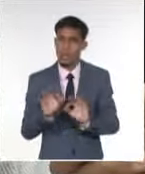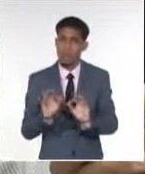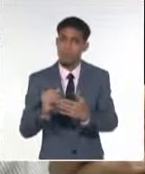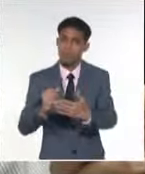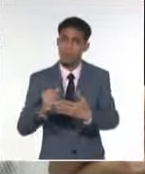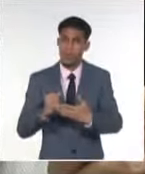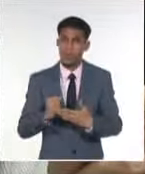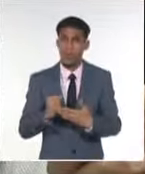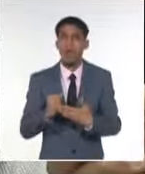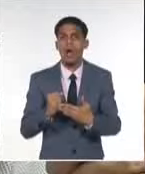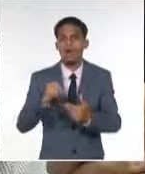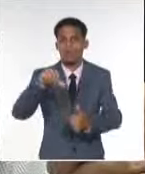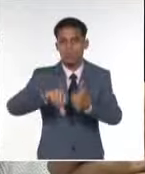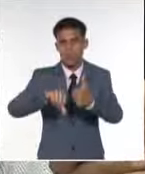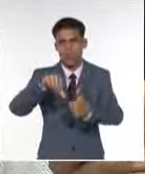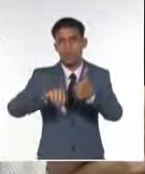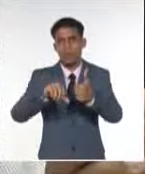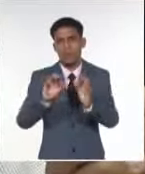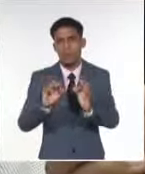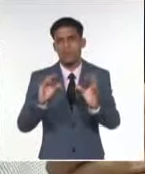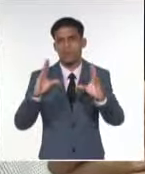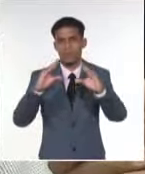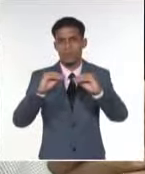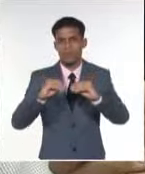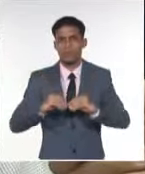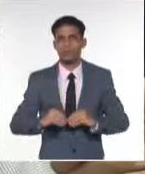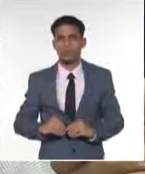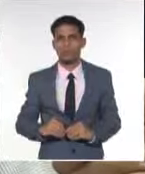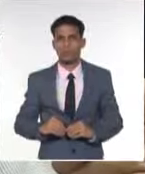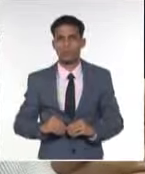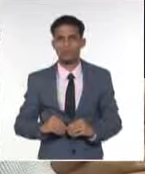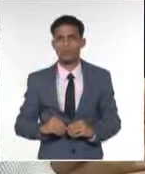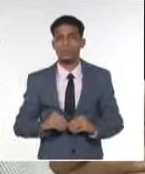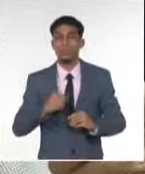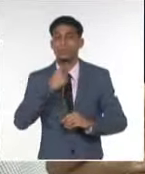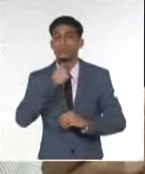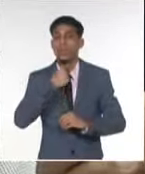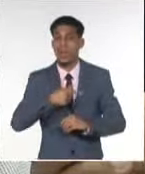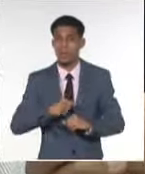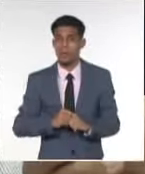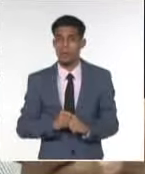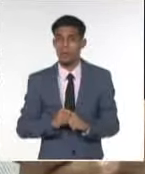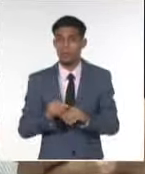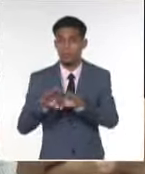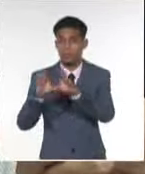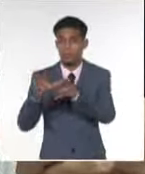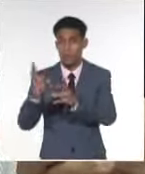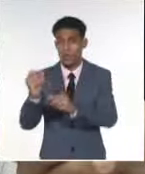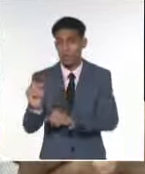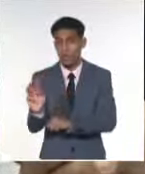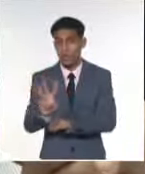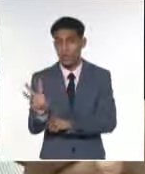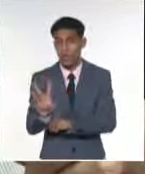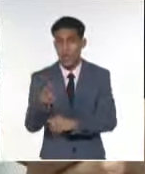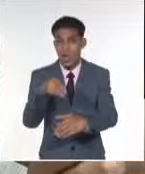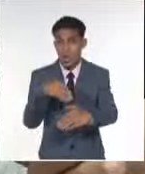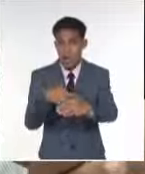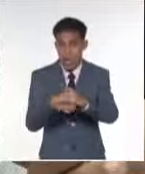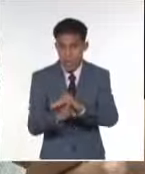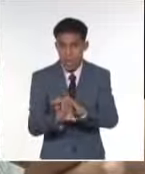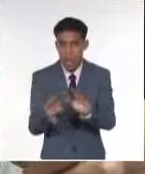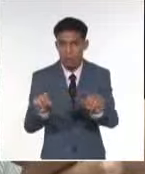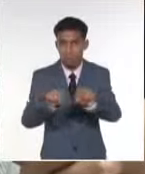al comportamiento que debemos tener en la madrugada, que es si la unidad número 3 de RNT entra en la madrugada, pudiéramos